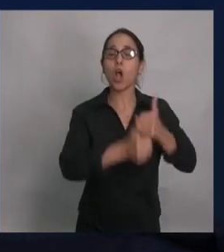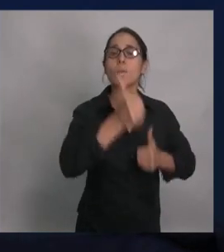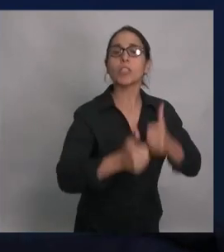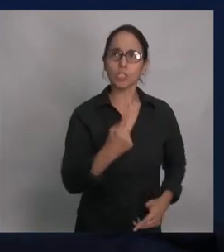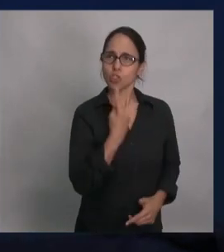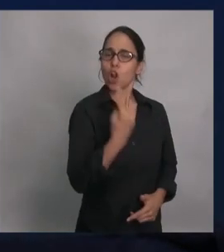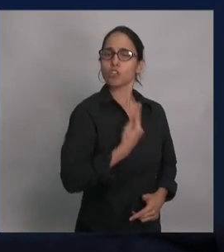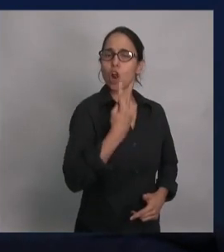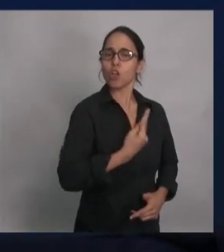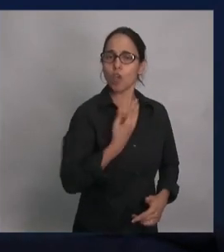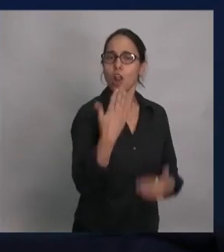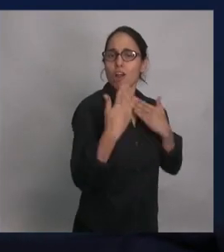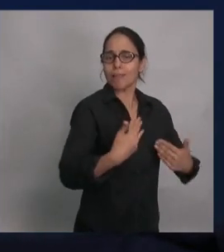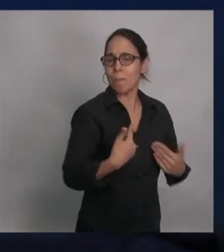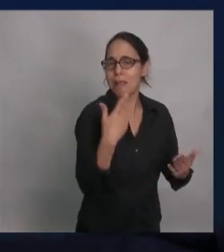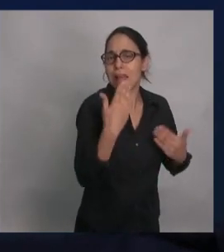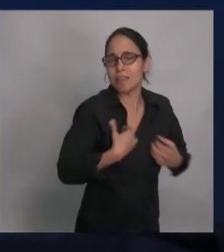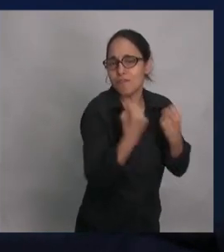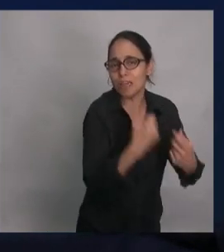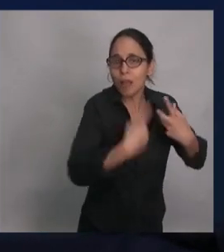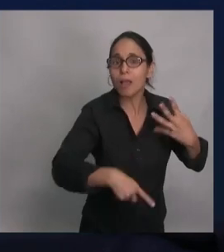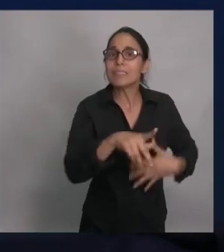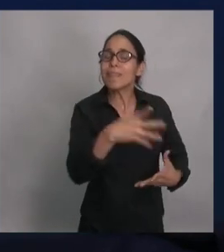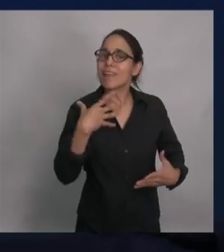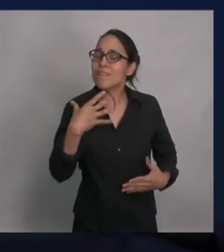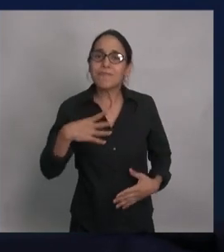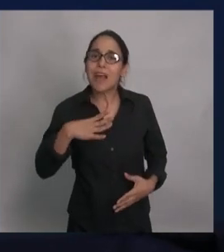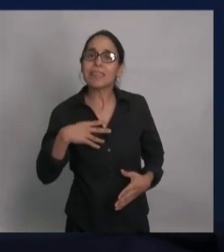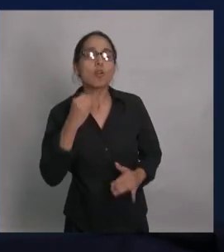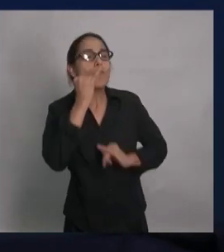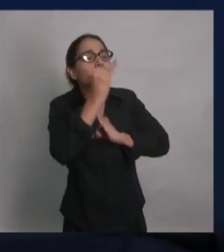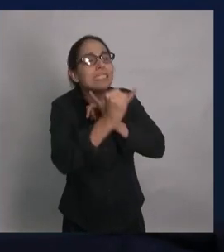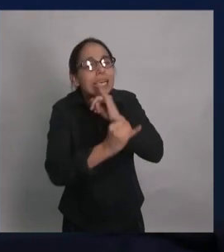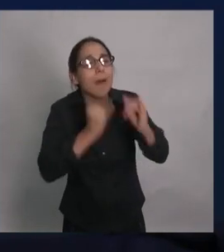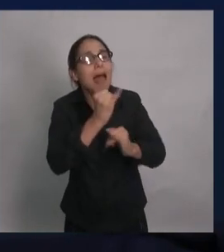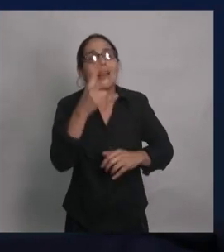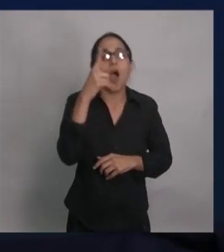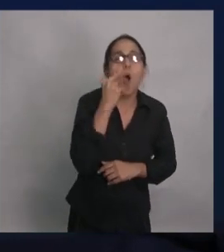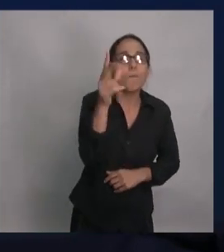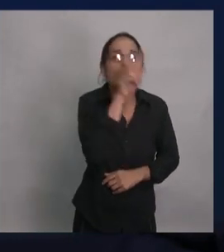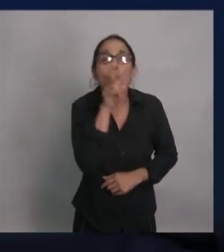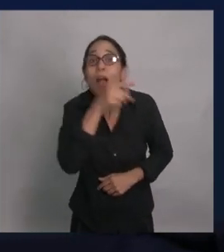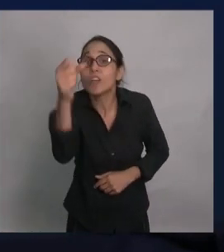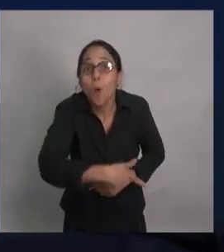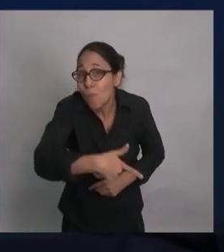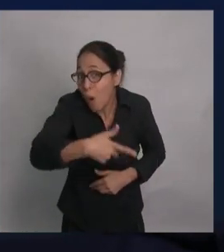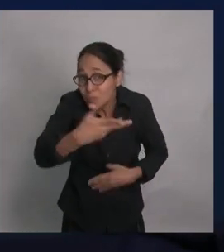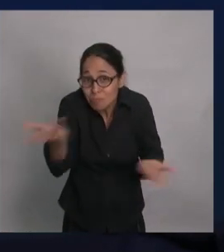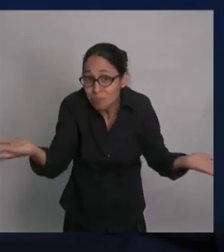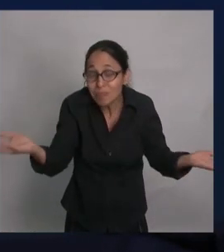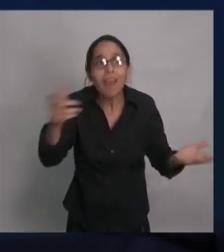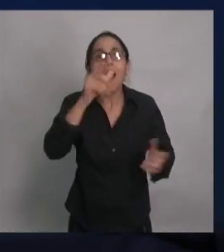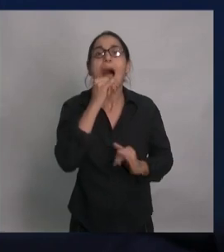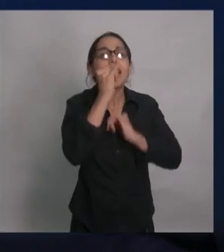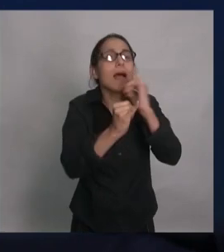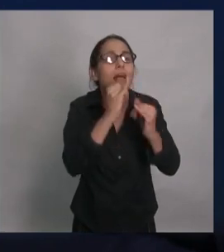lo hacemos entonces? Y ahí está el desafío. Hay que hablarle al hombre, a la mujer común. Hay que hablarle en su